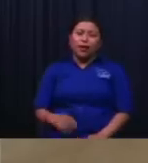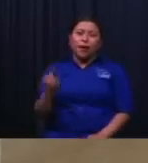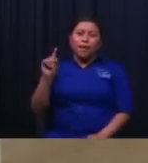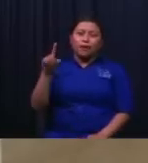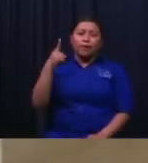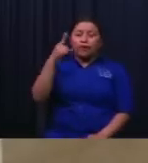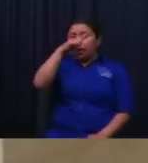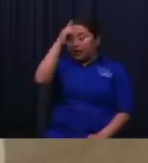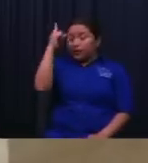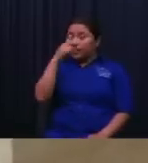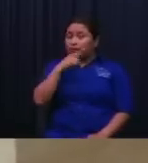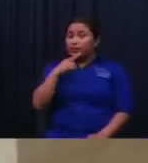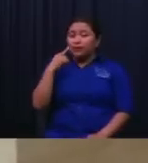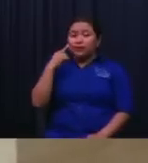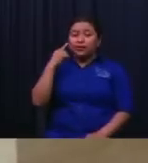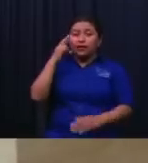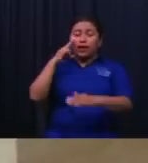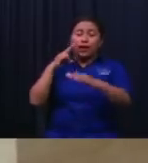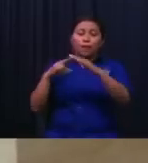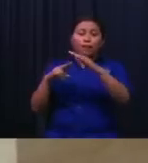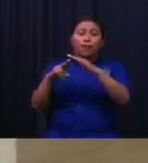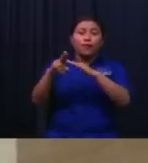1 Samuel 25:3